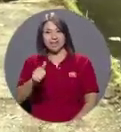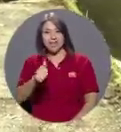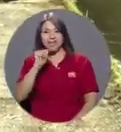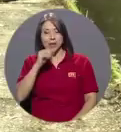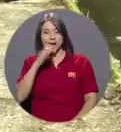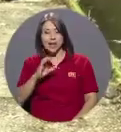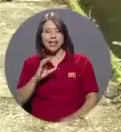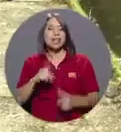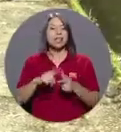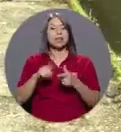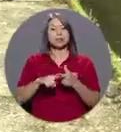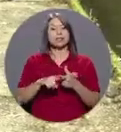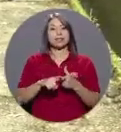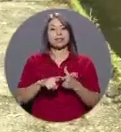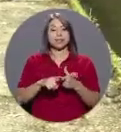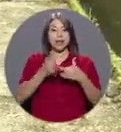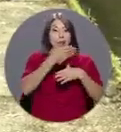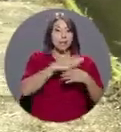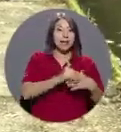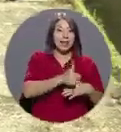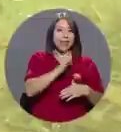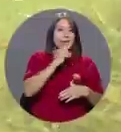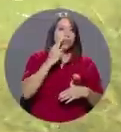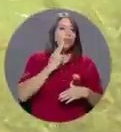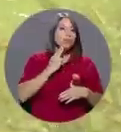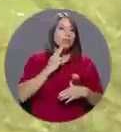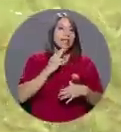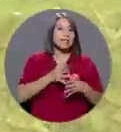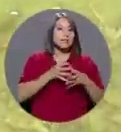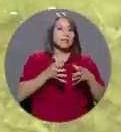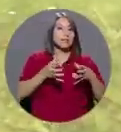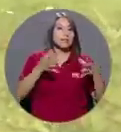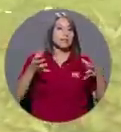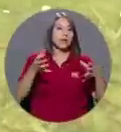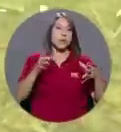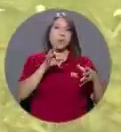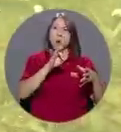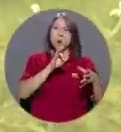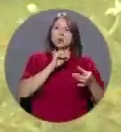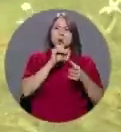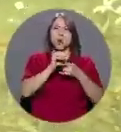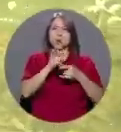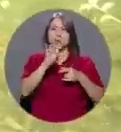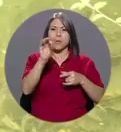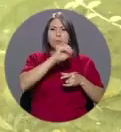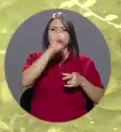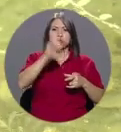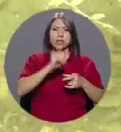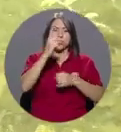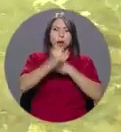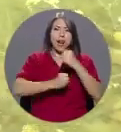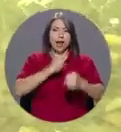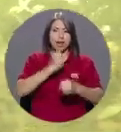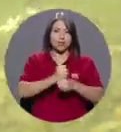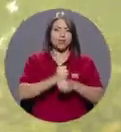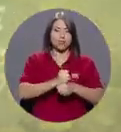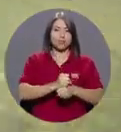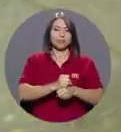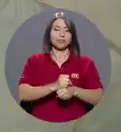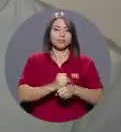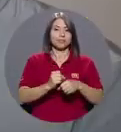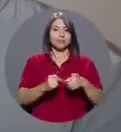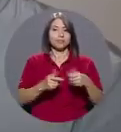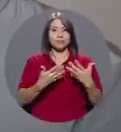caliente. Entonces, la parte de agua dulce está se incrementando como 8 o 9% al año, la producción de peces de agua dulce en